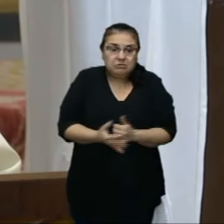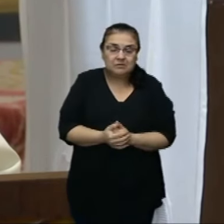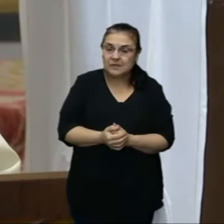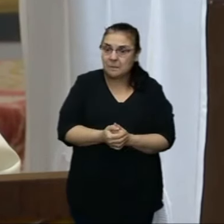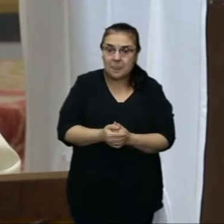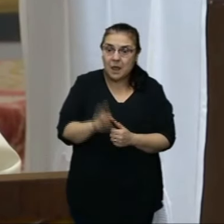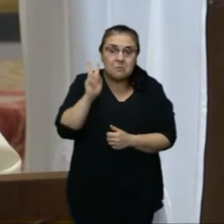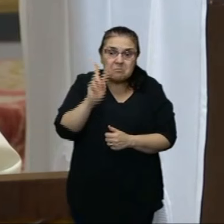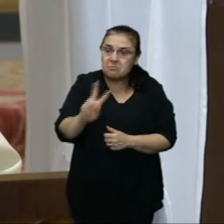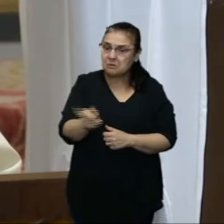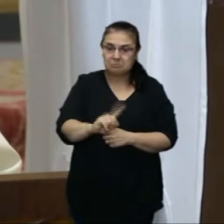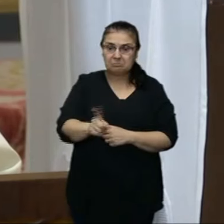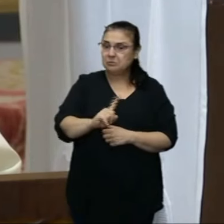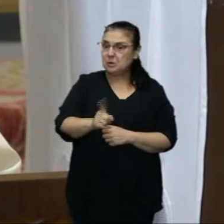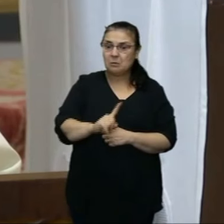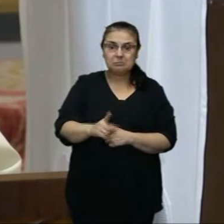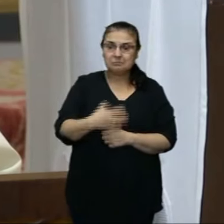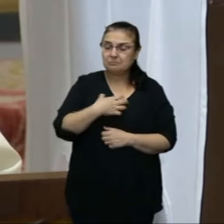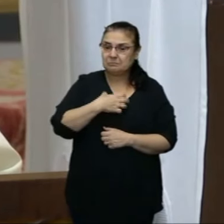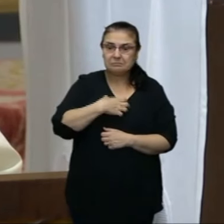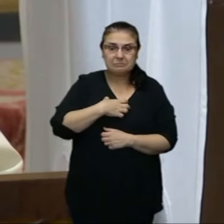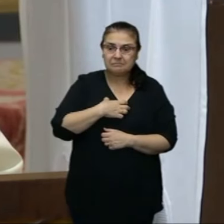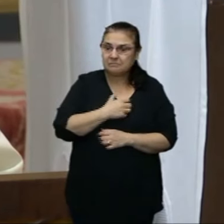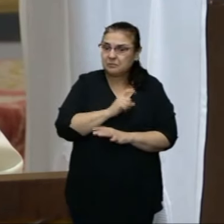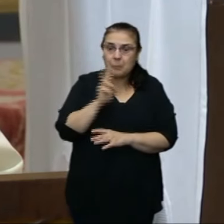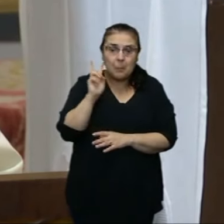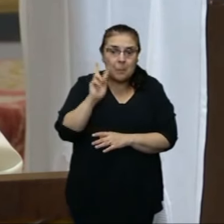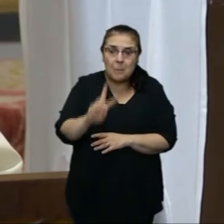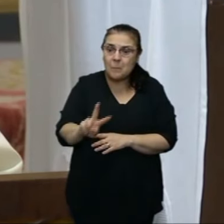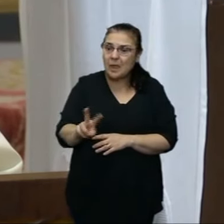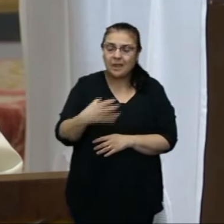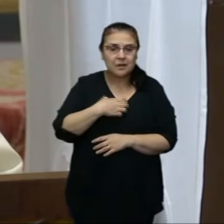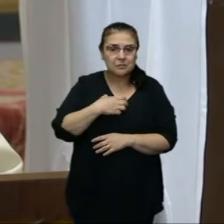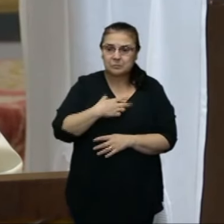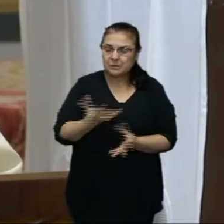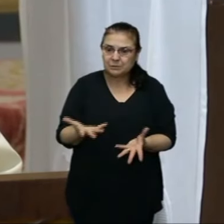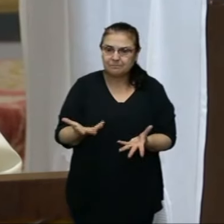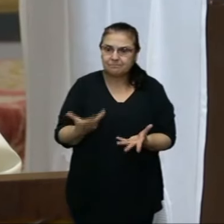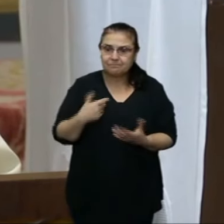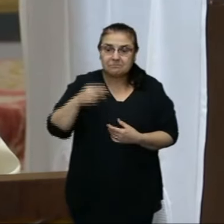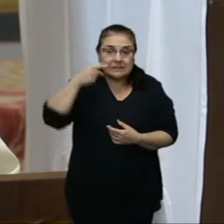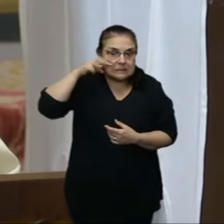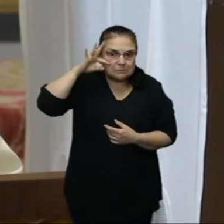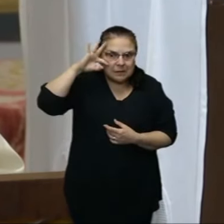que difícilmente podemos vivir esa experiencia.